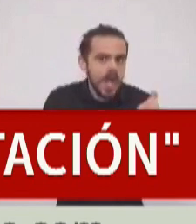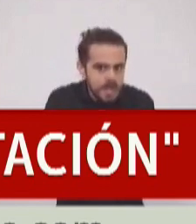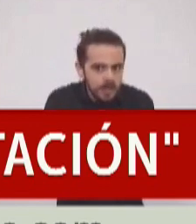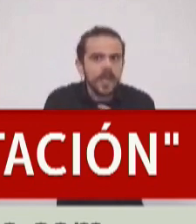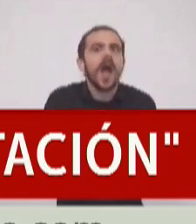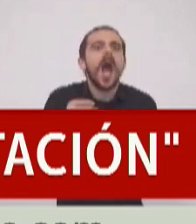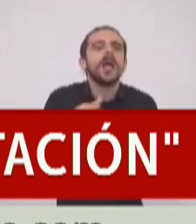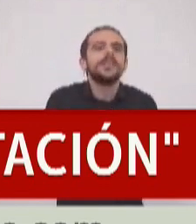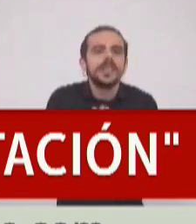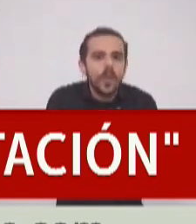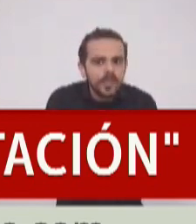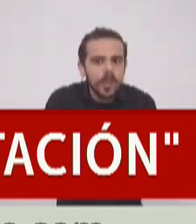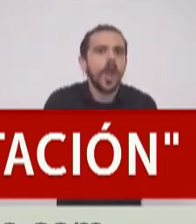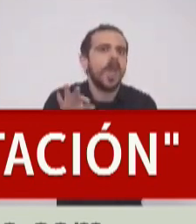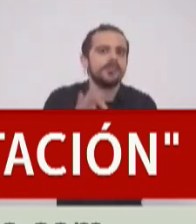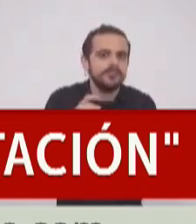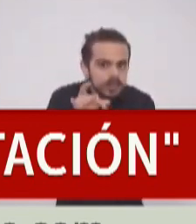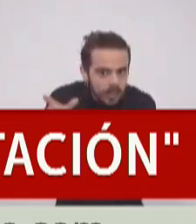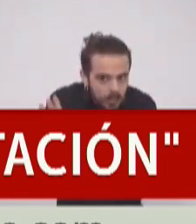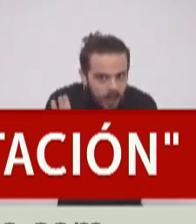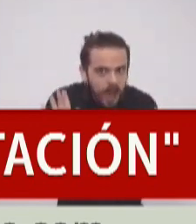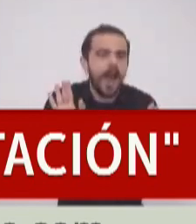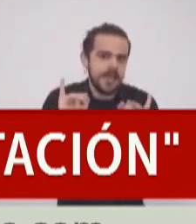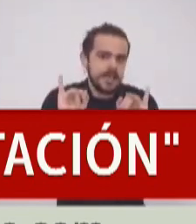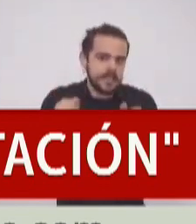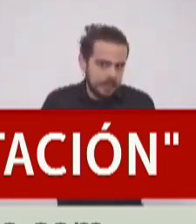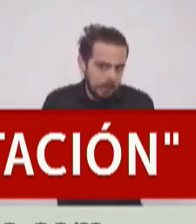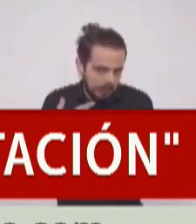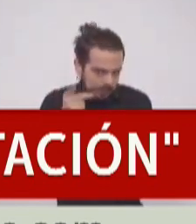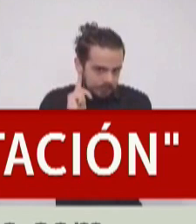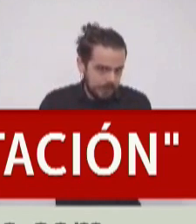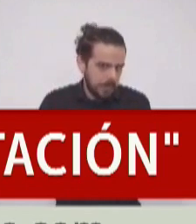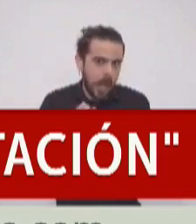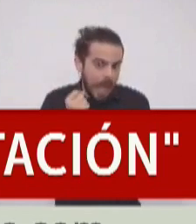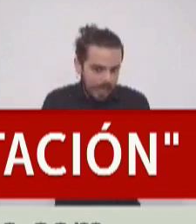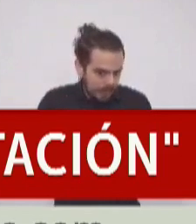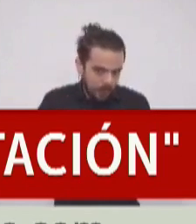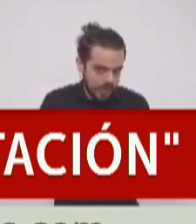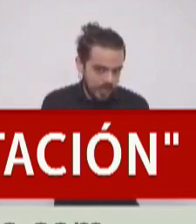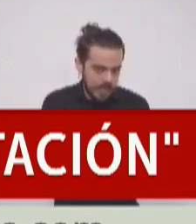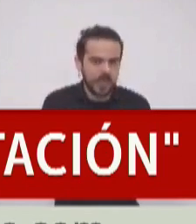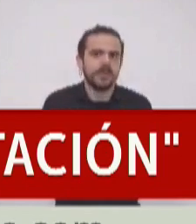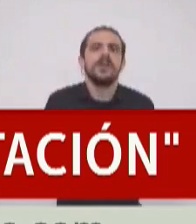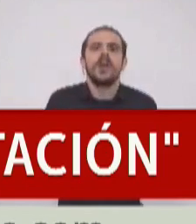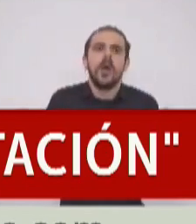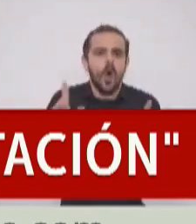las reuniones sociales, hay actividades que tampoco están habilitadas,